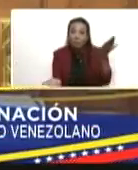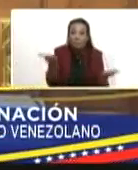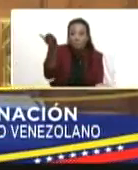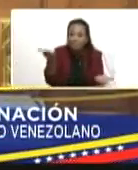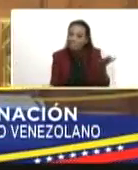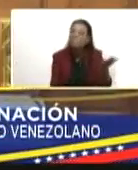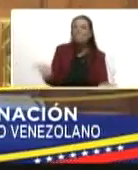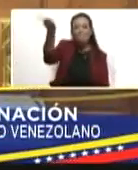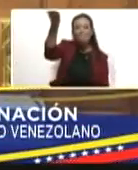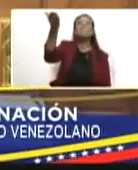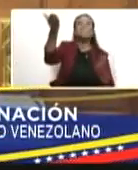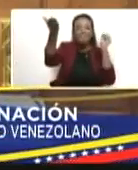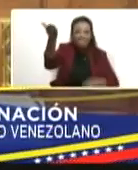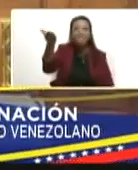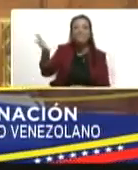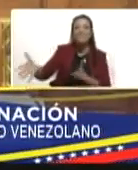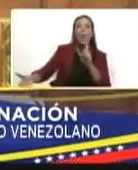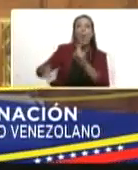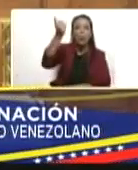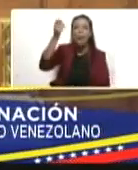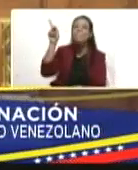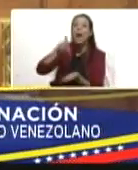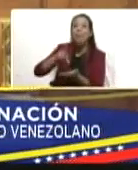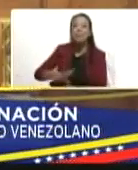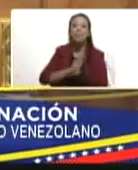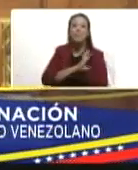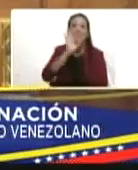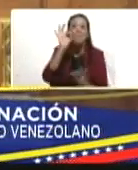en un contexto extremo y